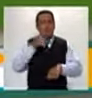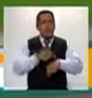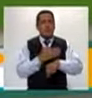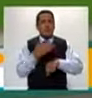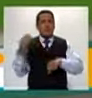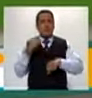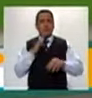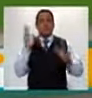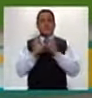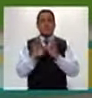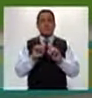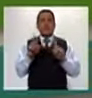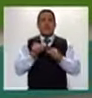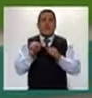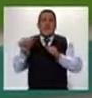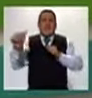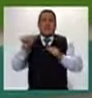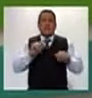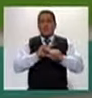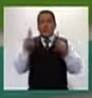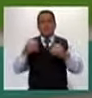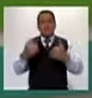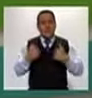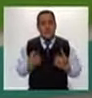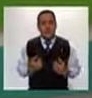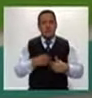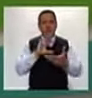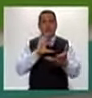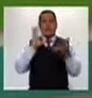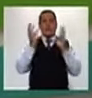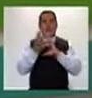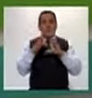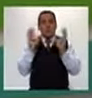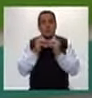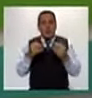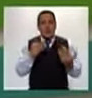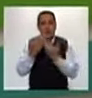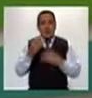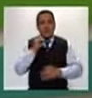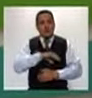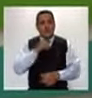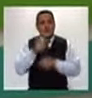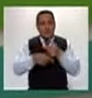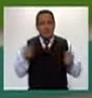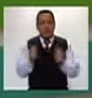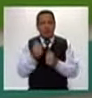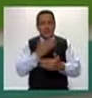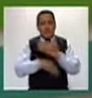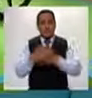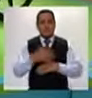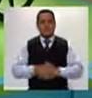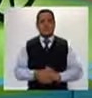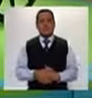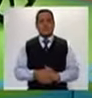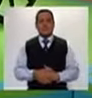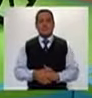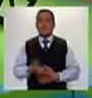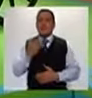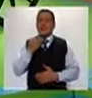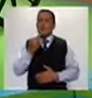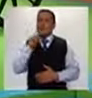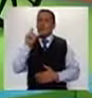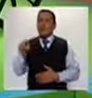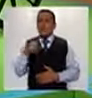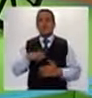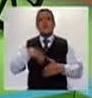digamos así no tan lejano tengamos ya un cambio en la situación social de las personas con discapacidad jaime y luego